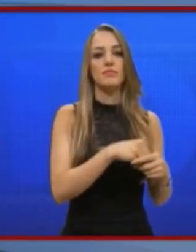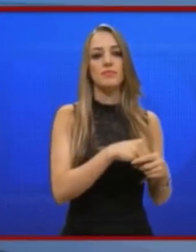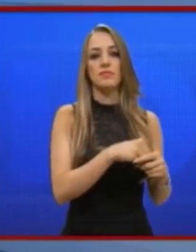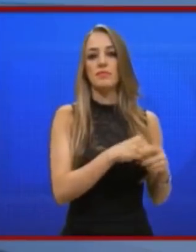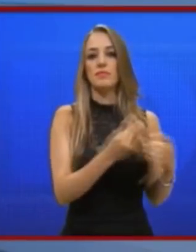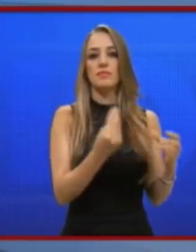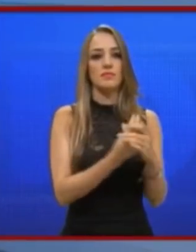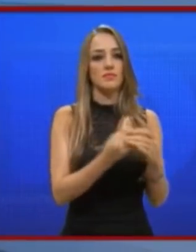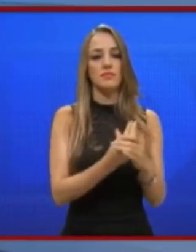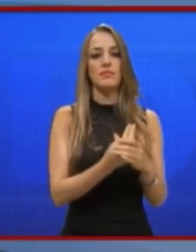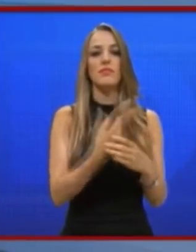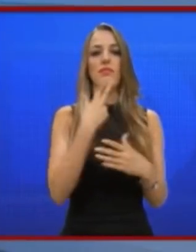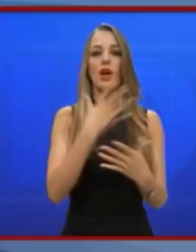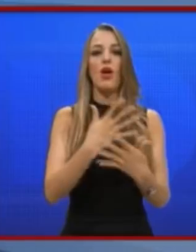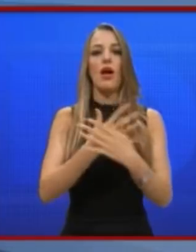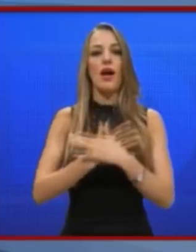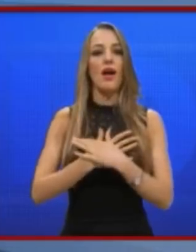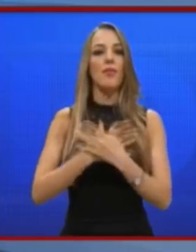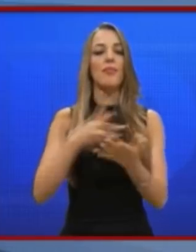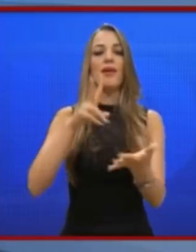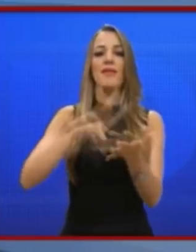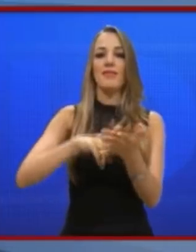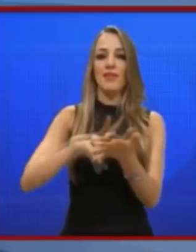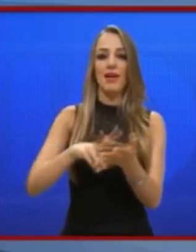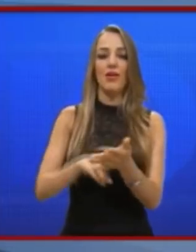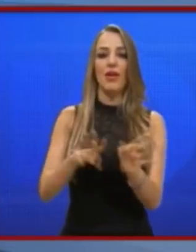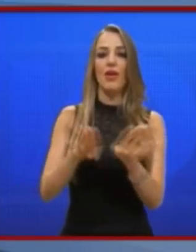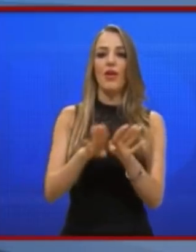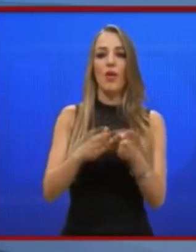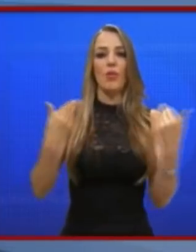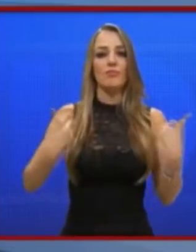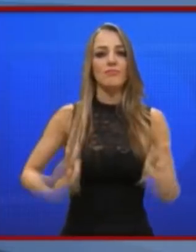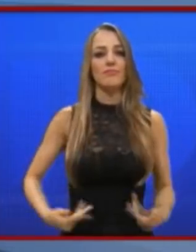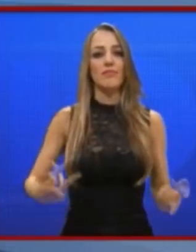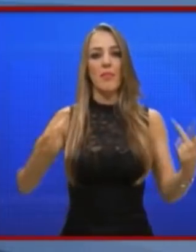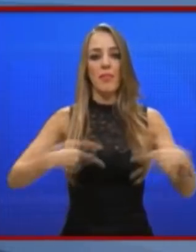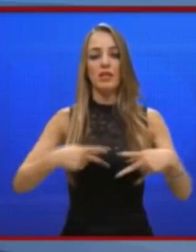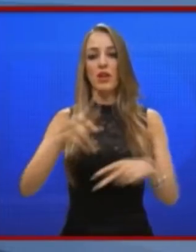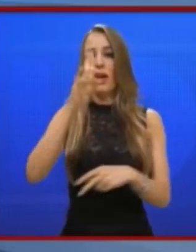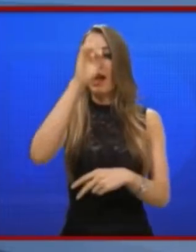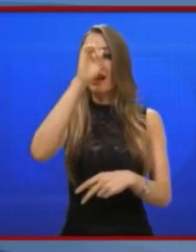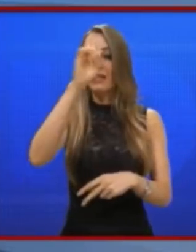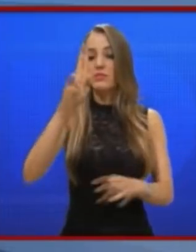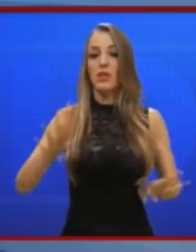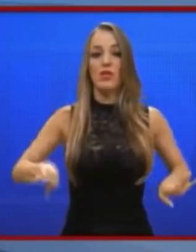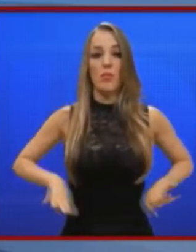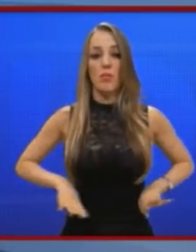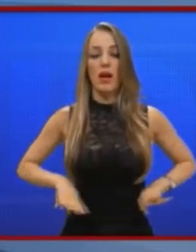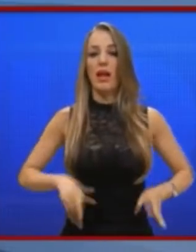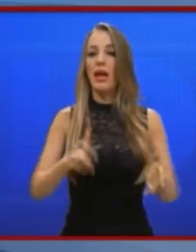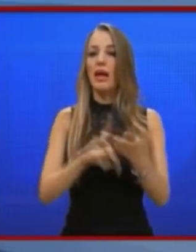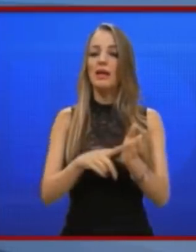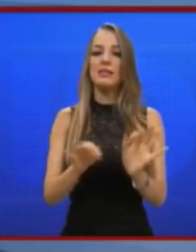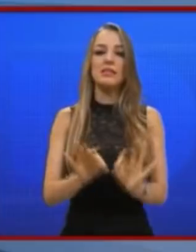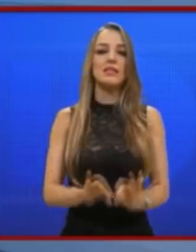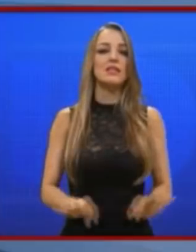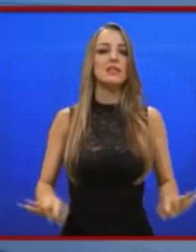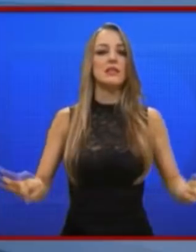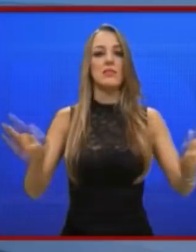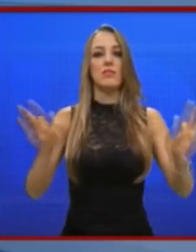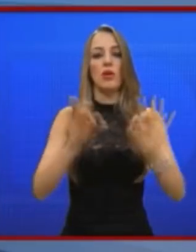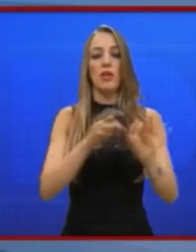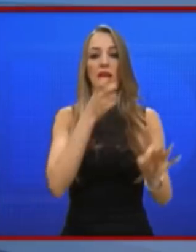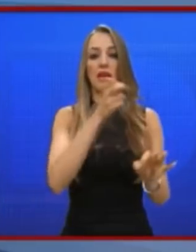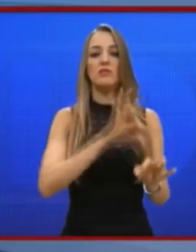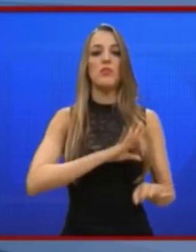Vamos amándonos y valorándonos como personas. El respeto en una pareja es la puerta del